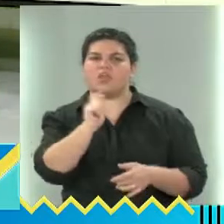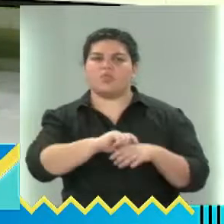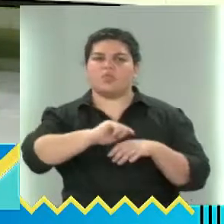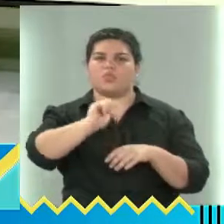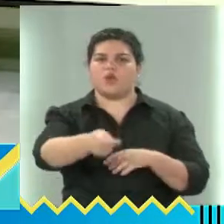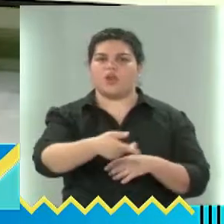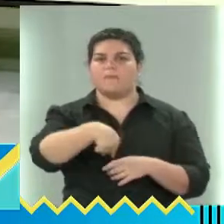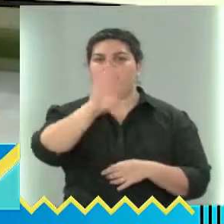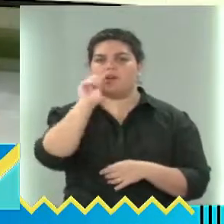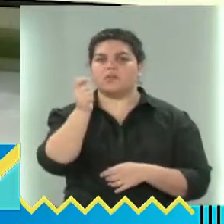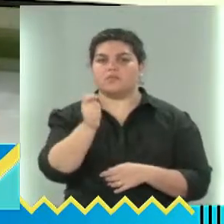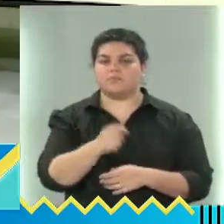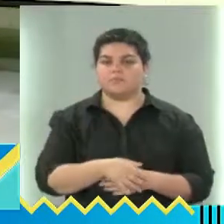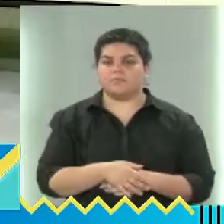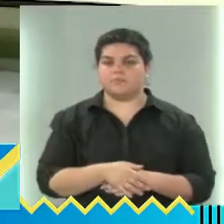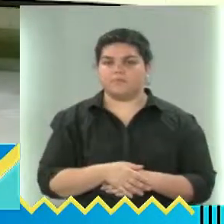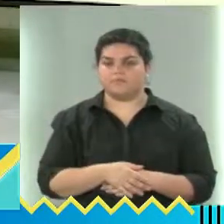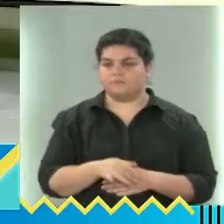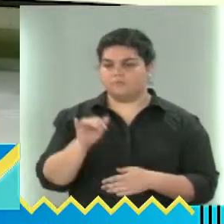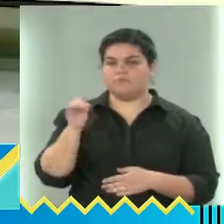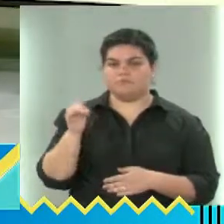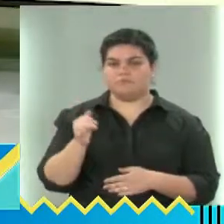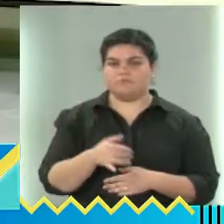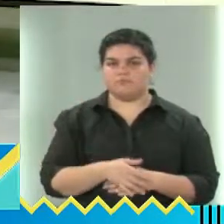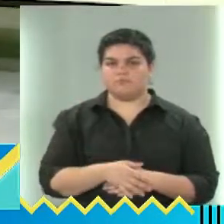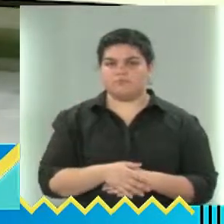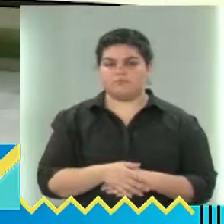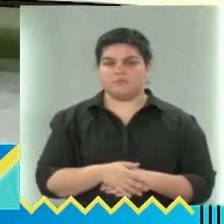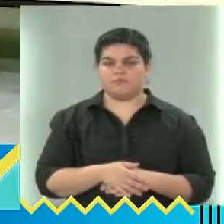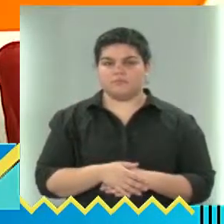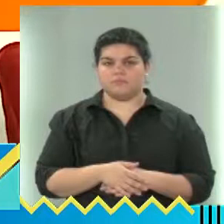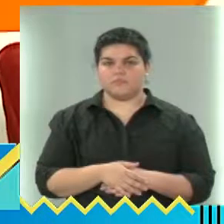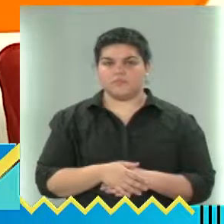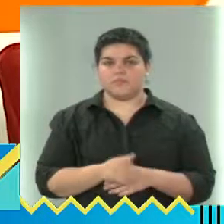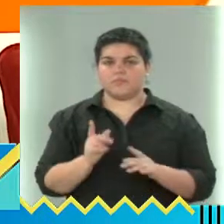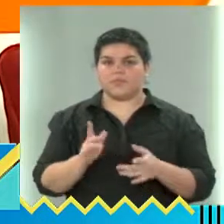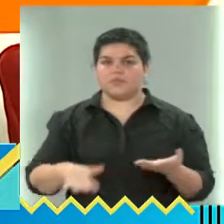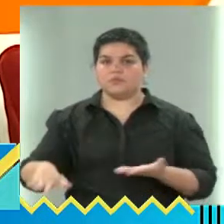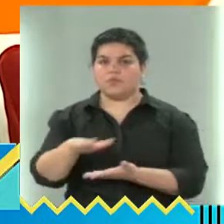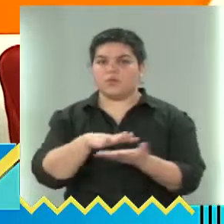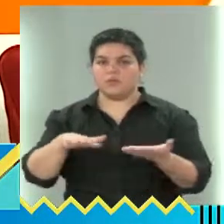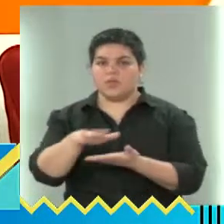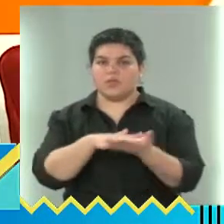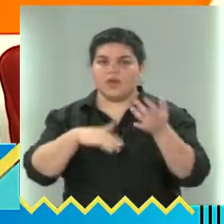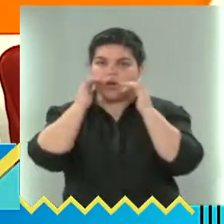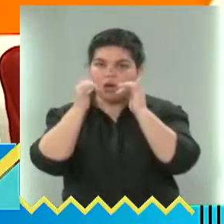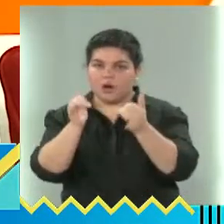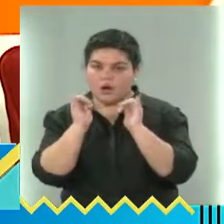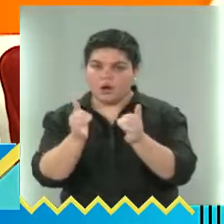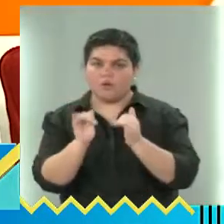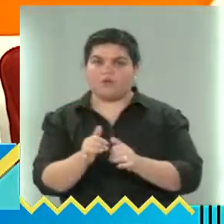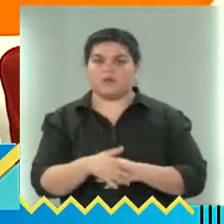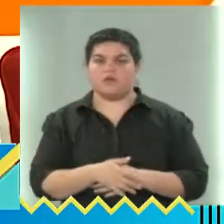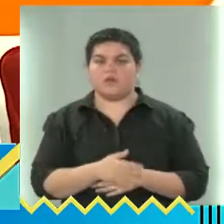Bueno, sí, yo noto un impacto, como decía Pedro, en la sociedad, sobre todo en los jóvenes, cuando nos acercamos a